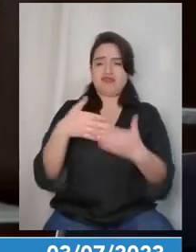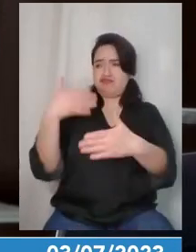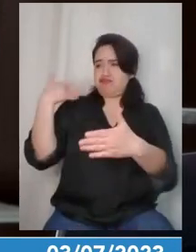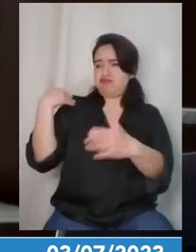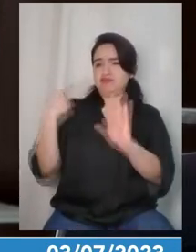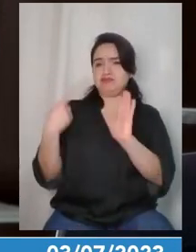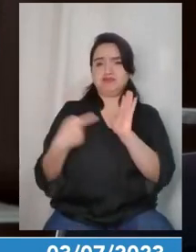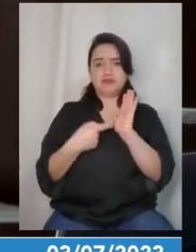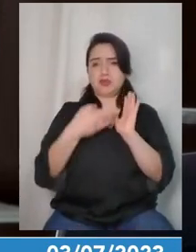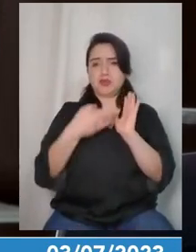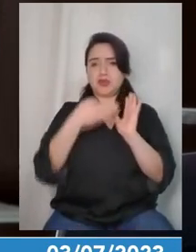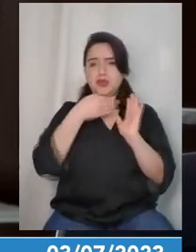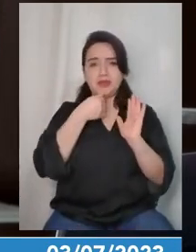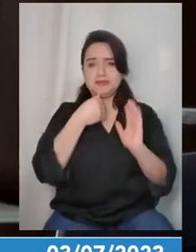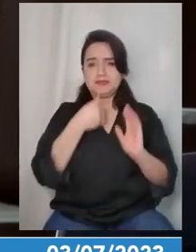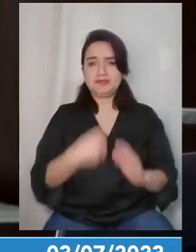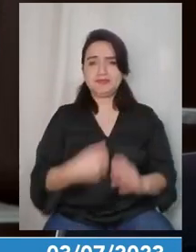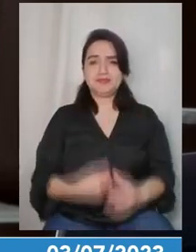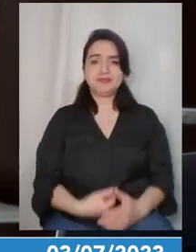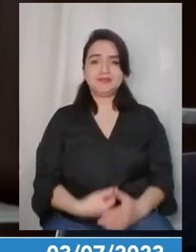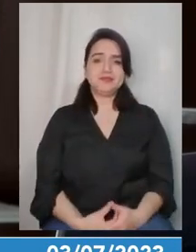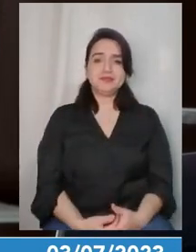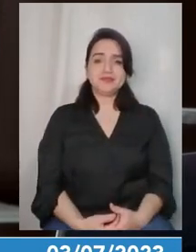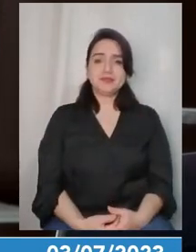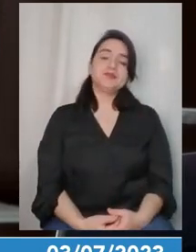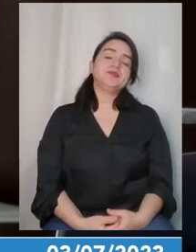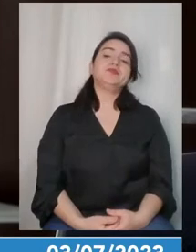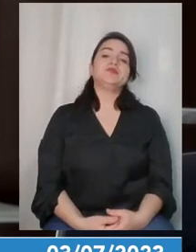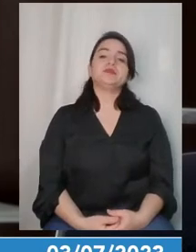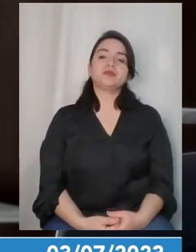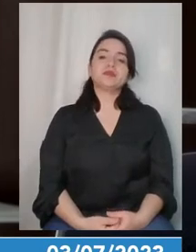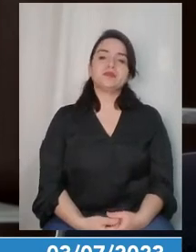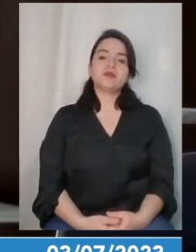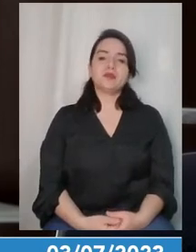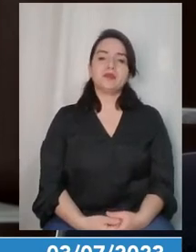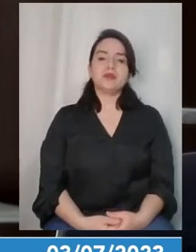Si centramos la mirada en el derecho privado, el Código Civil del año